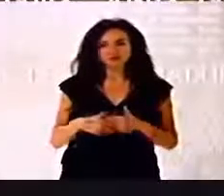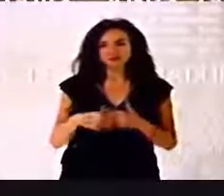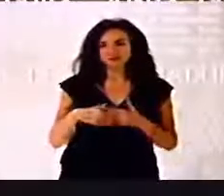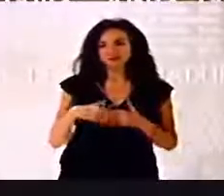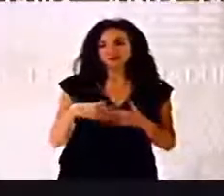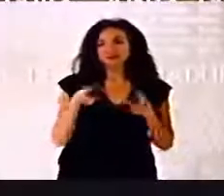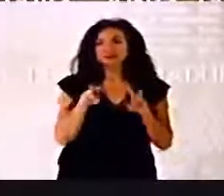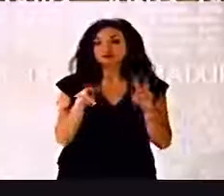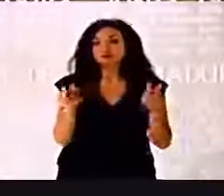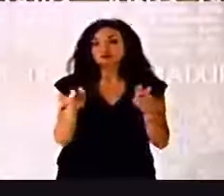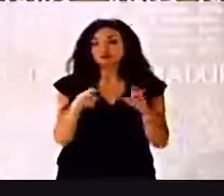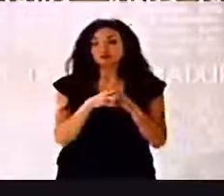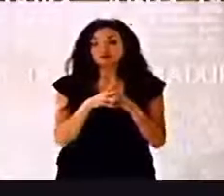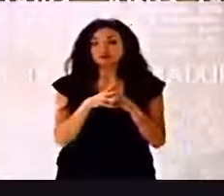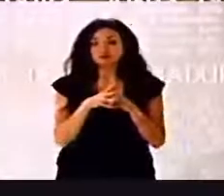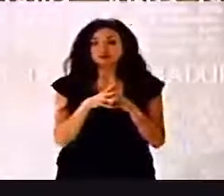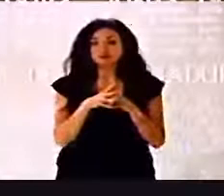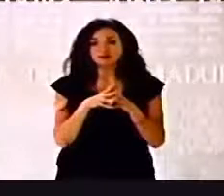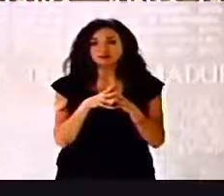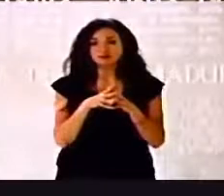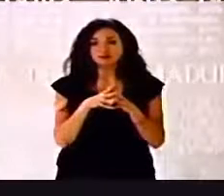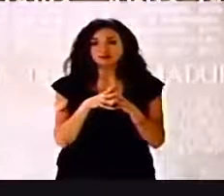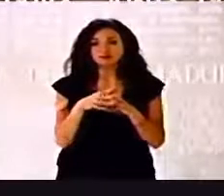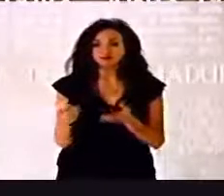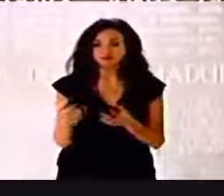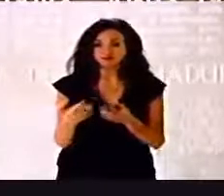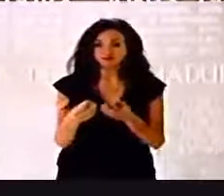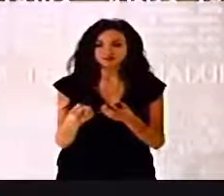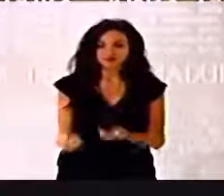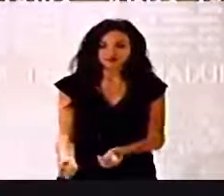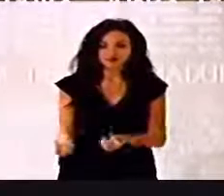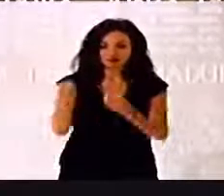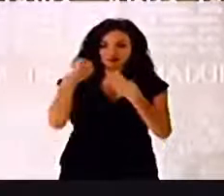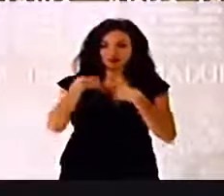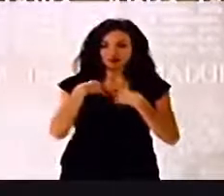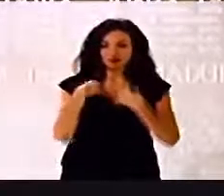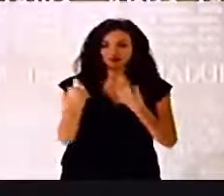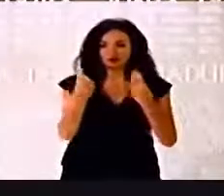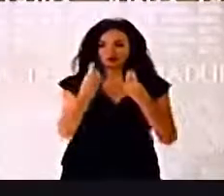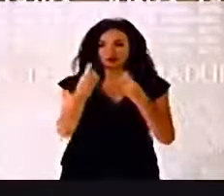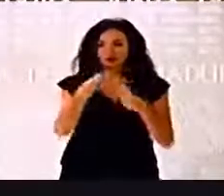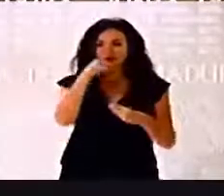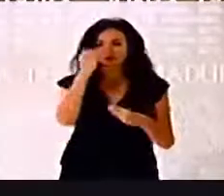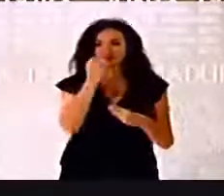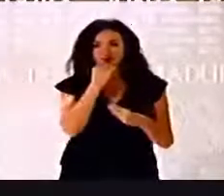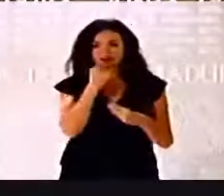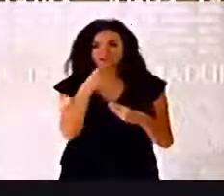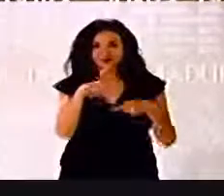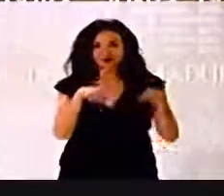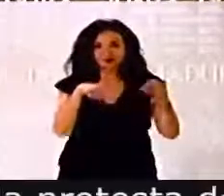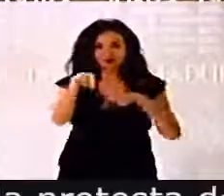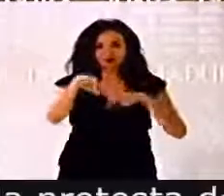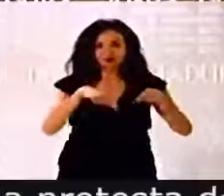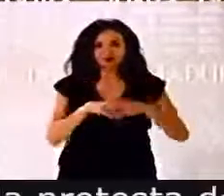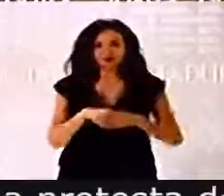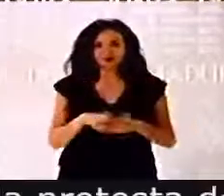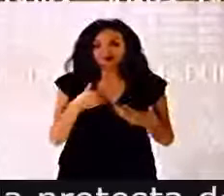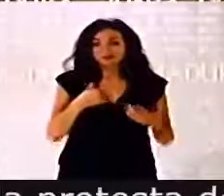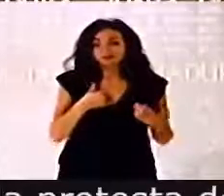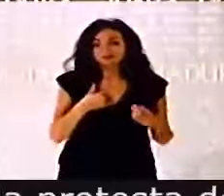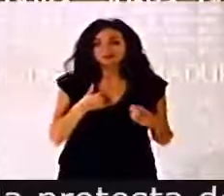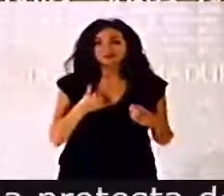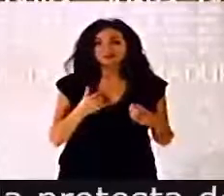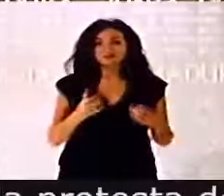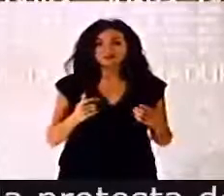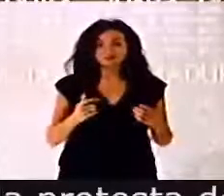la ampliación que me hacía de la información de las protestas del transporte, que yo es que me reúno desde